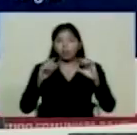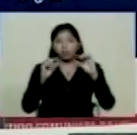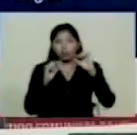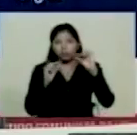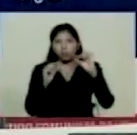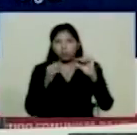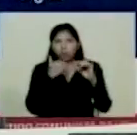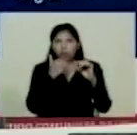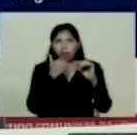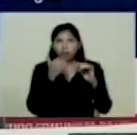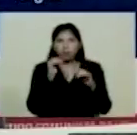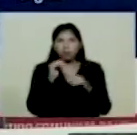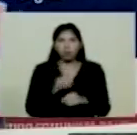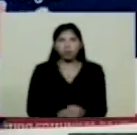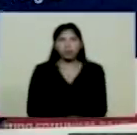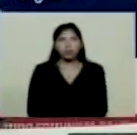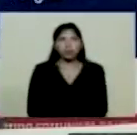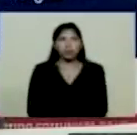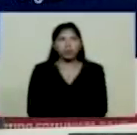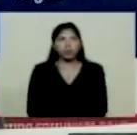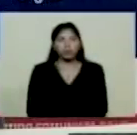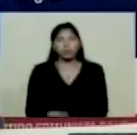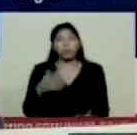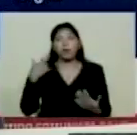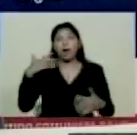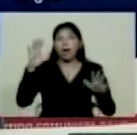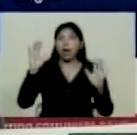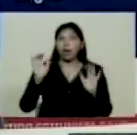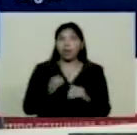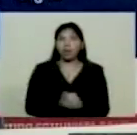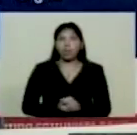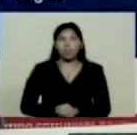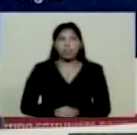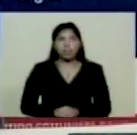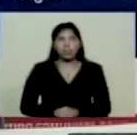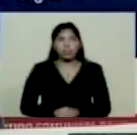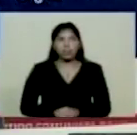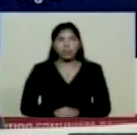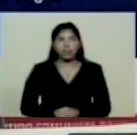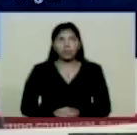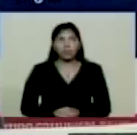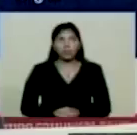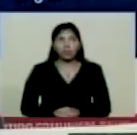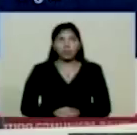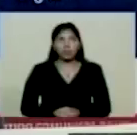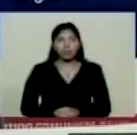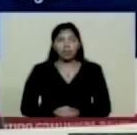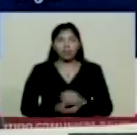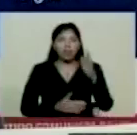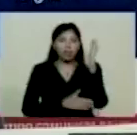Naguará. Y digo Naguará porque, bueno, porque Miguel Rodríguez es del área igual que yo.